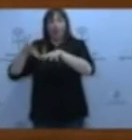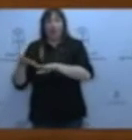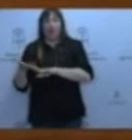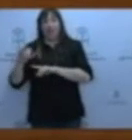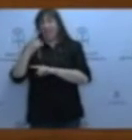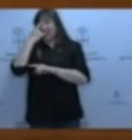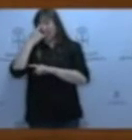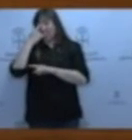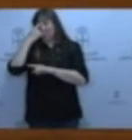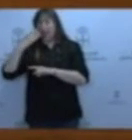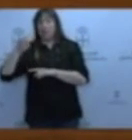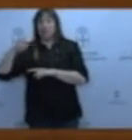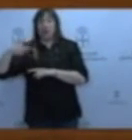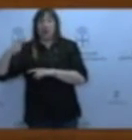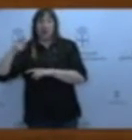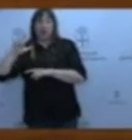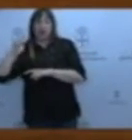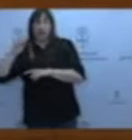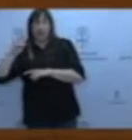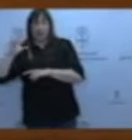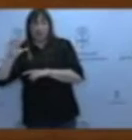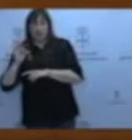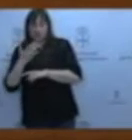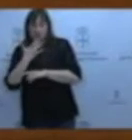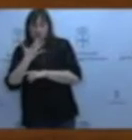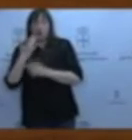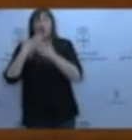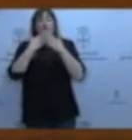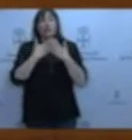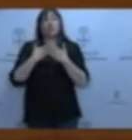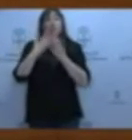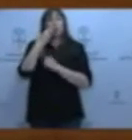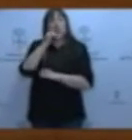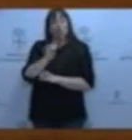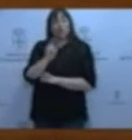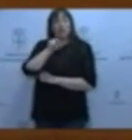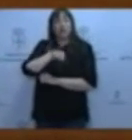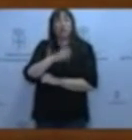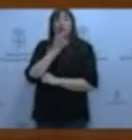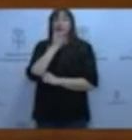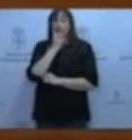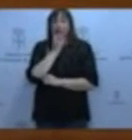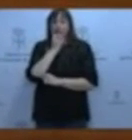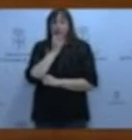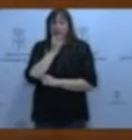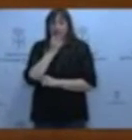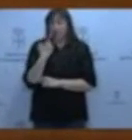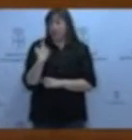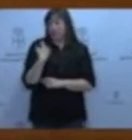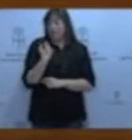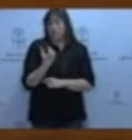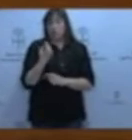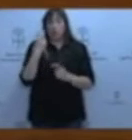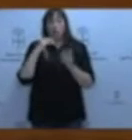y de la desigualdad, ¿no? Y esto hay estudios, repito también, por ejemplo en Grecia, Branas recientemente, en el año